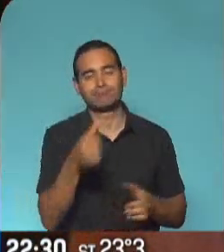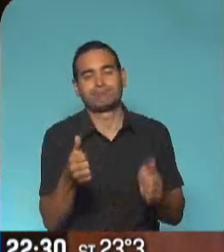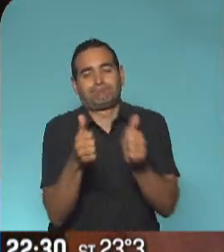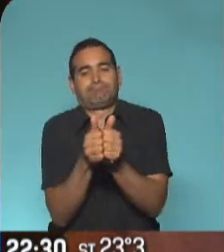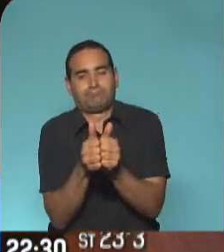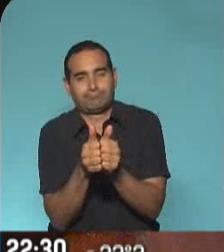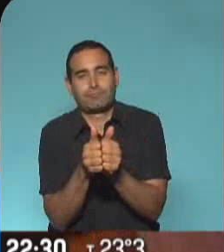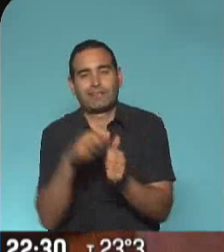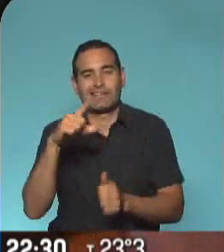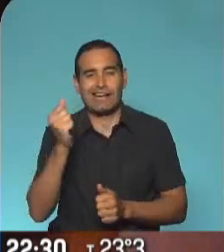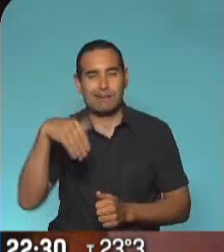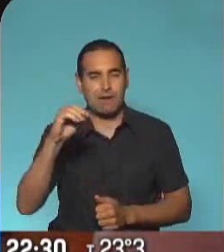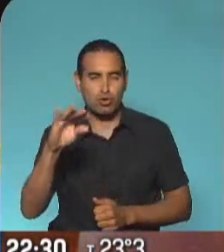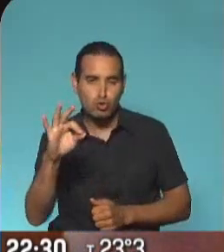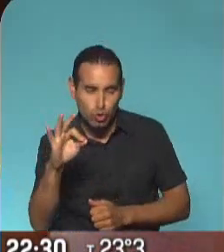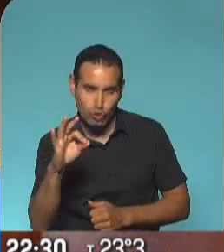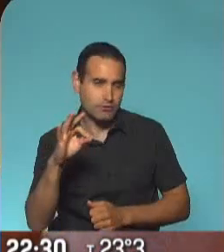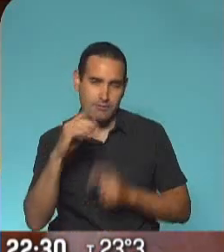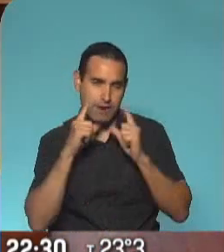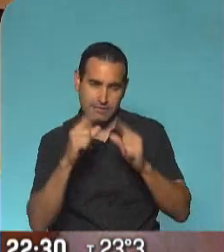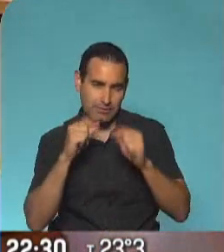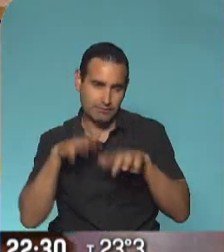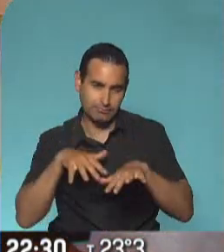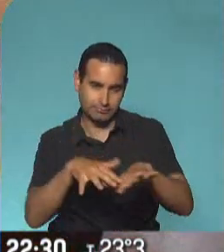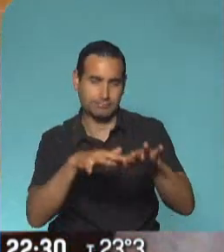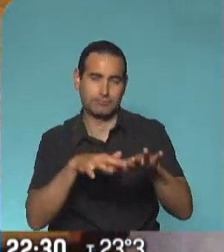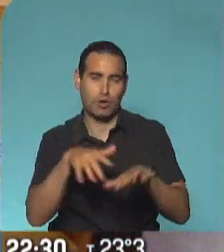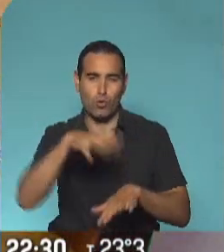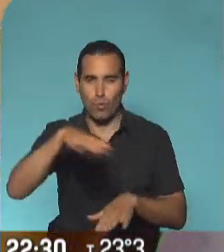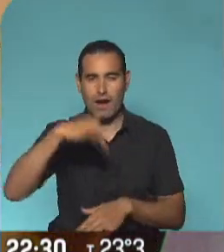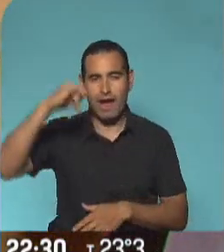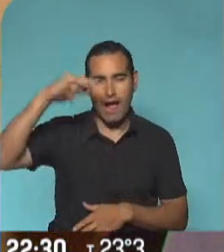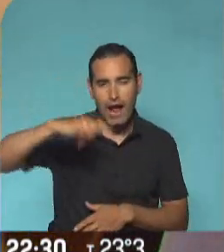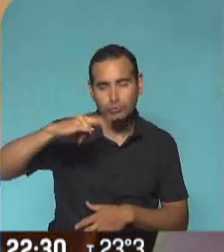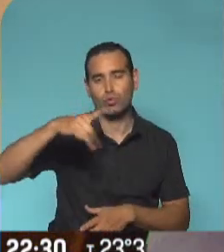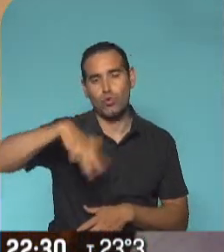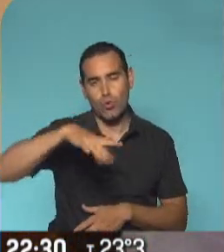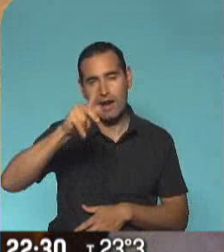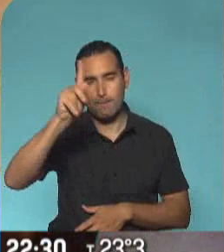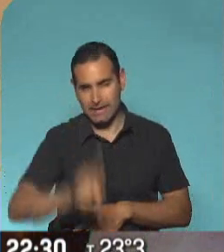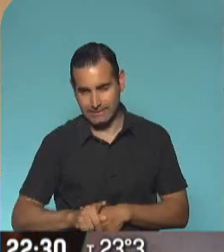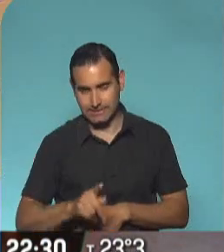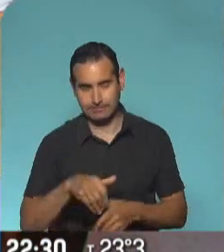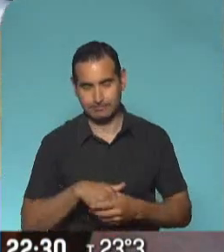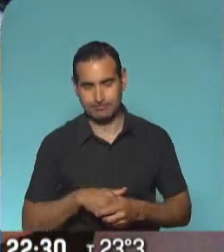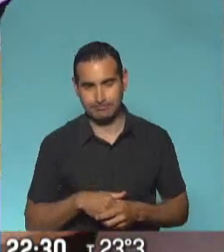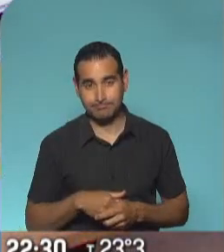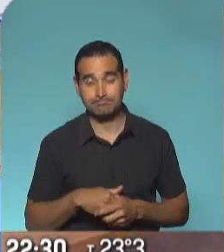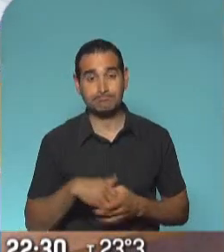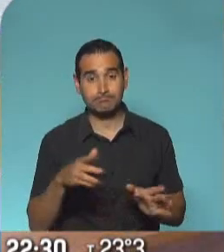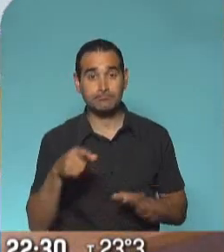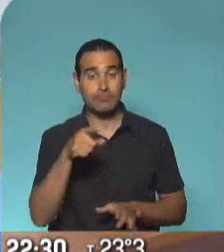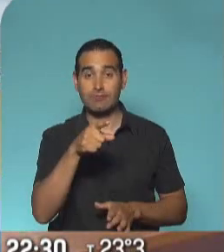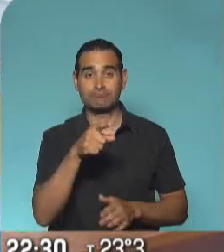acompañante de Luis Camacho en toda la marcha sobre el Alto, sobre la paz y todo lo que vino posteriormente. Pero su